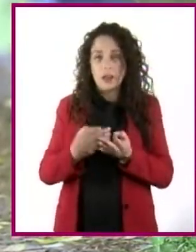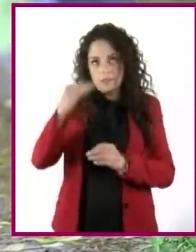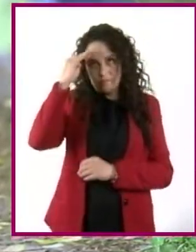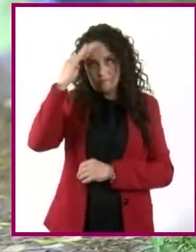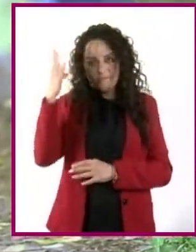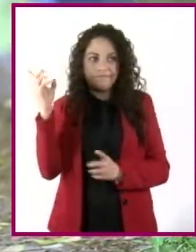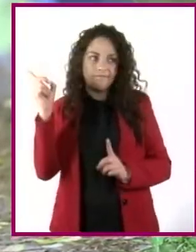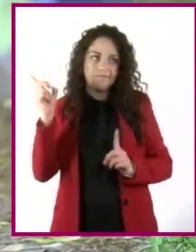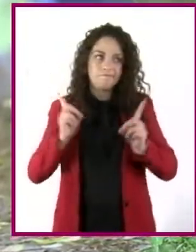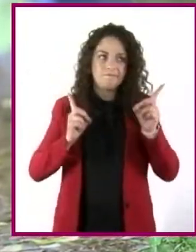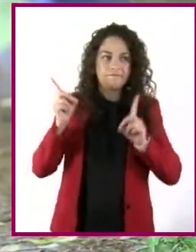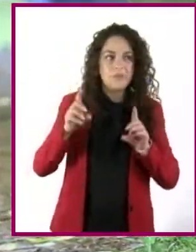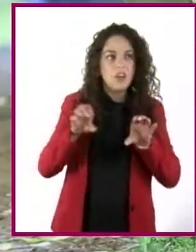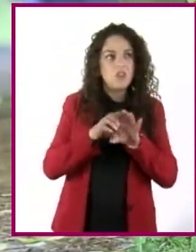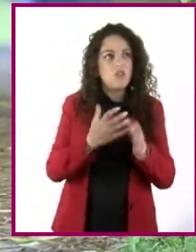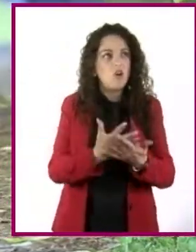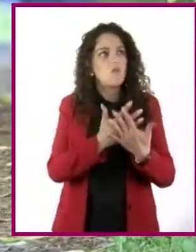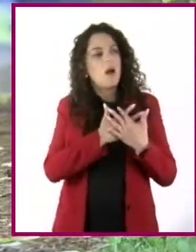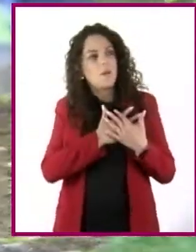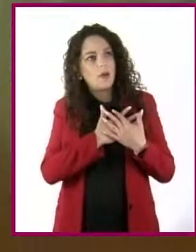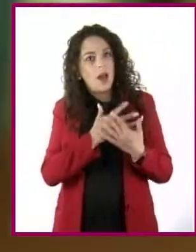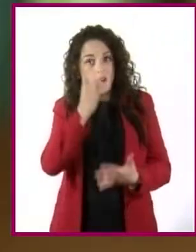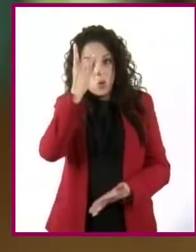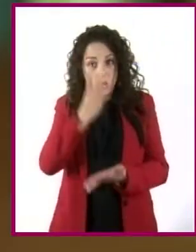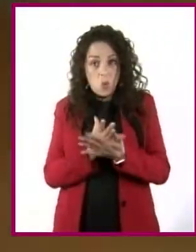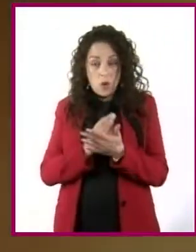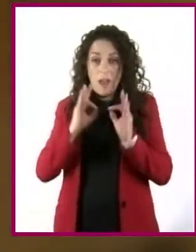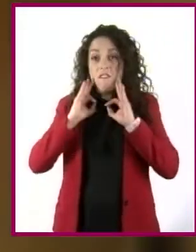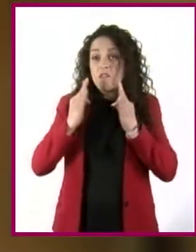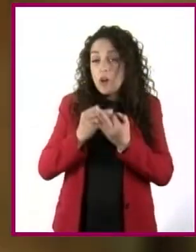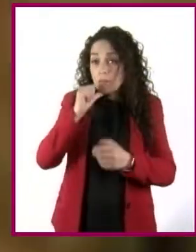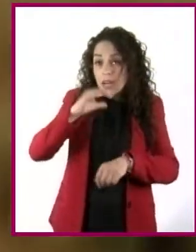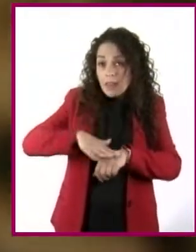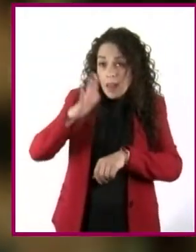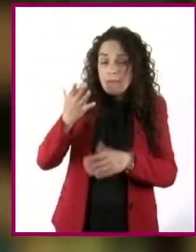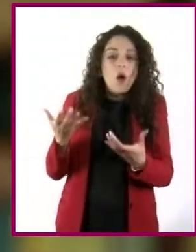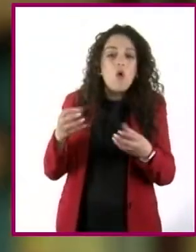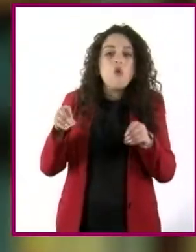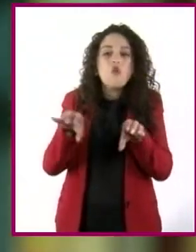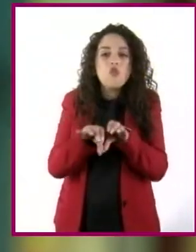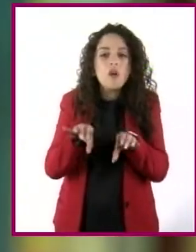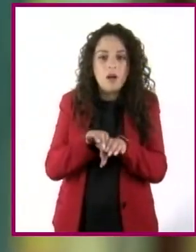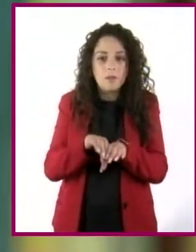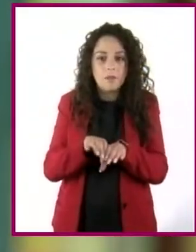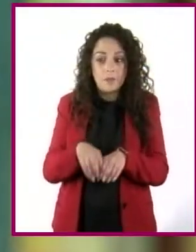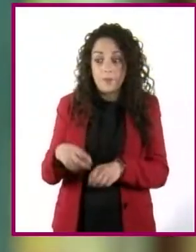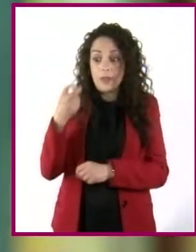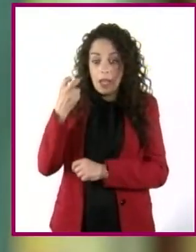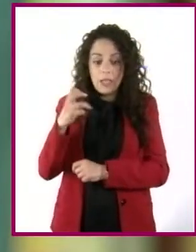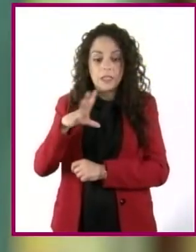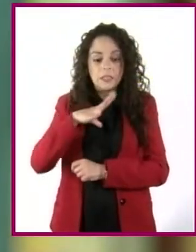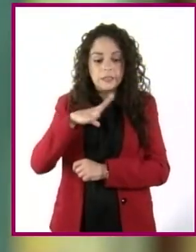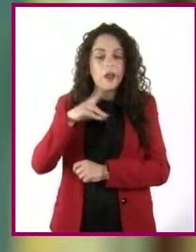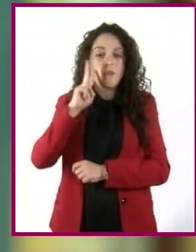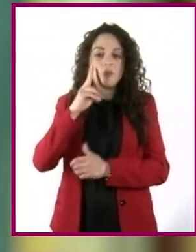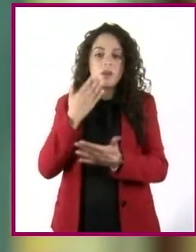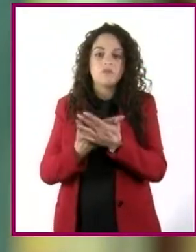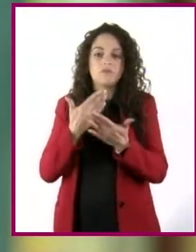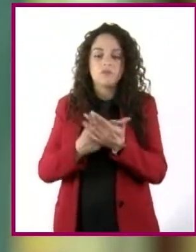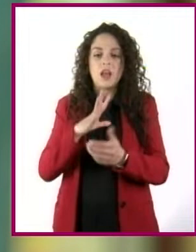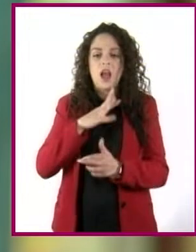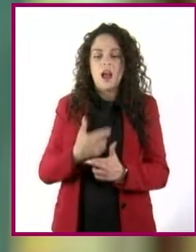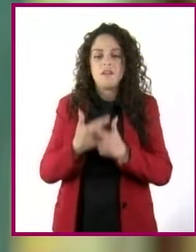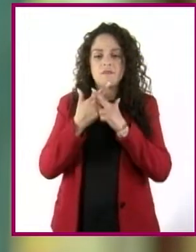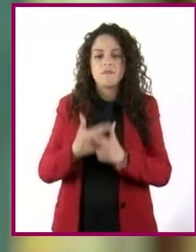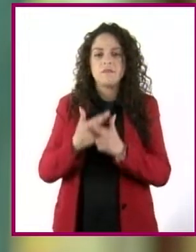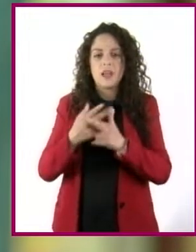se debe amar de una sola manera. Esta hipótesis encuentra sustento explorando el vasto catálogo de